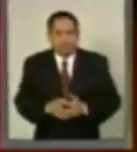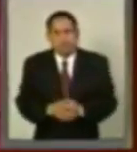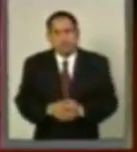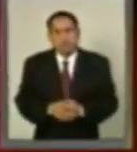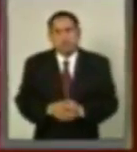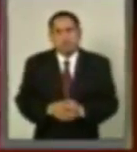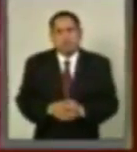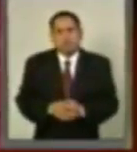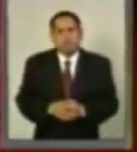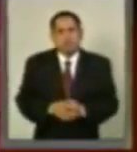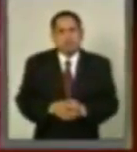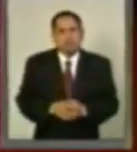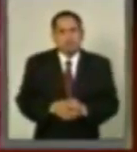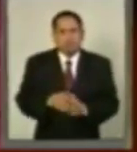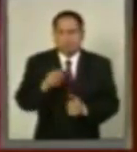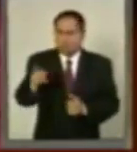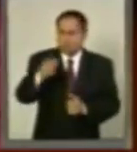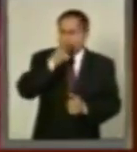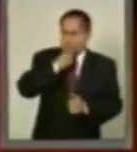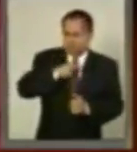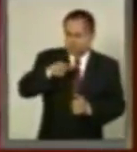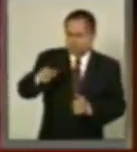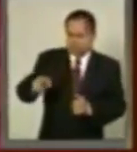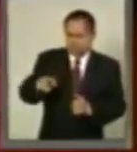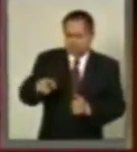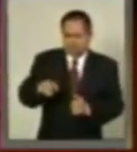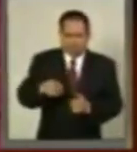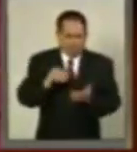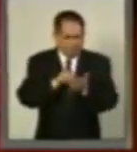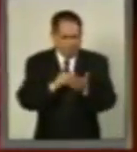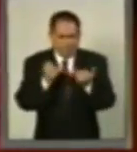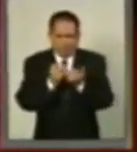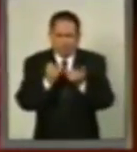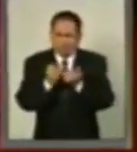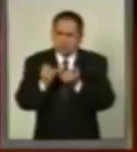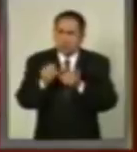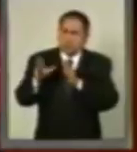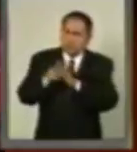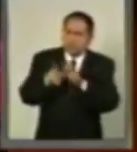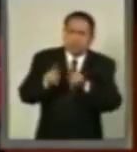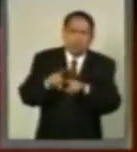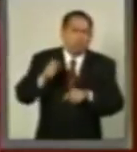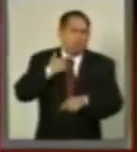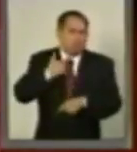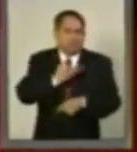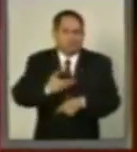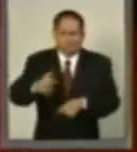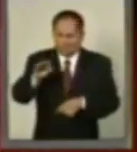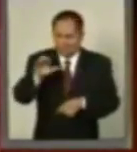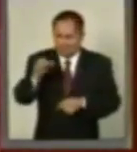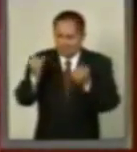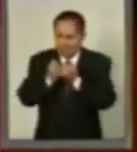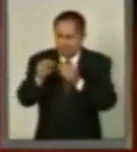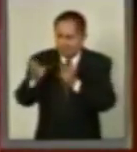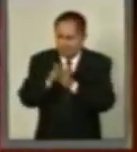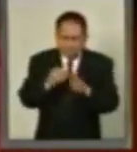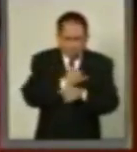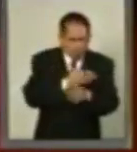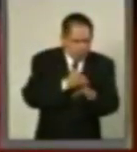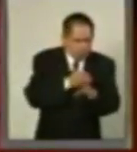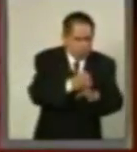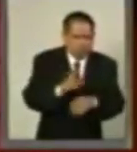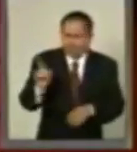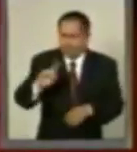Y cuando usted dice seguir la misma estrategia, no, senadora. No, quiero decirle que hay